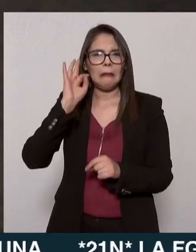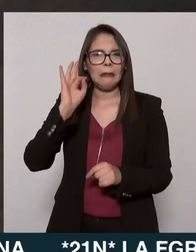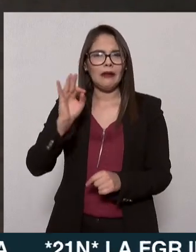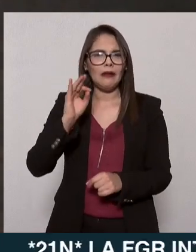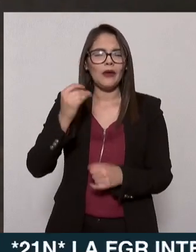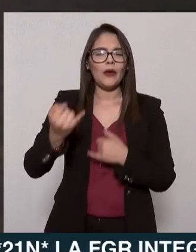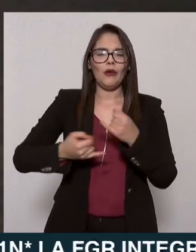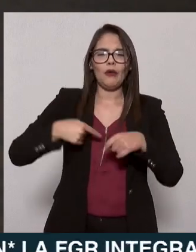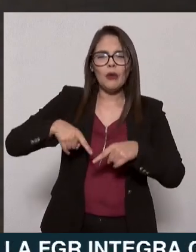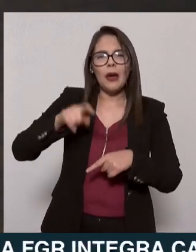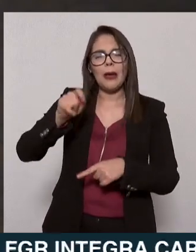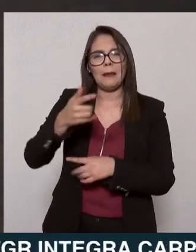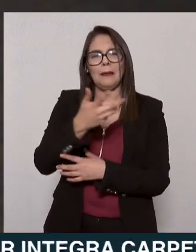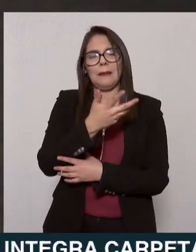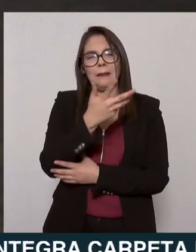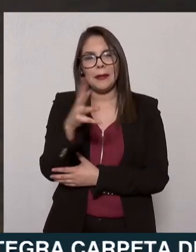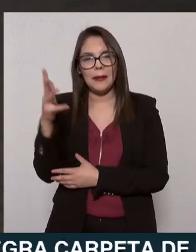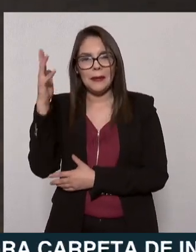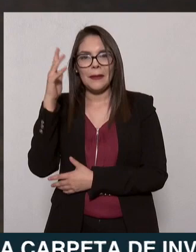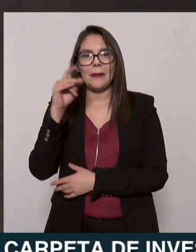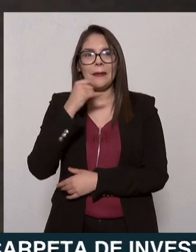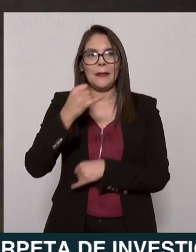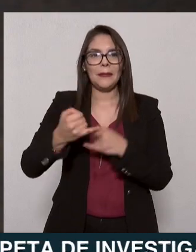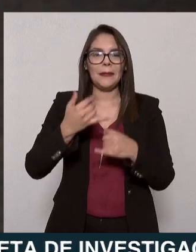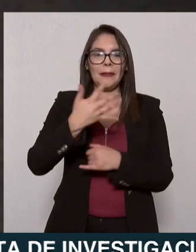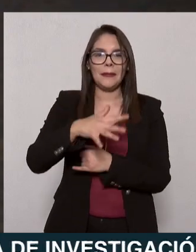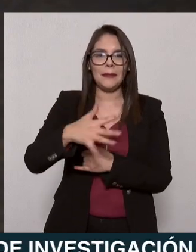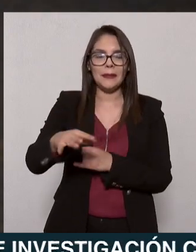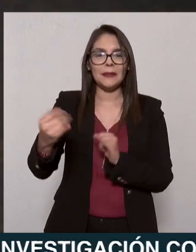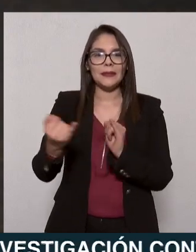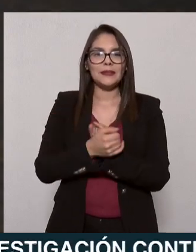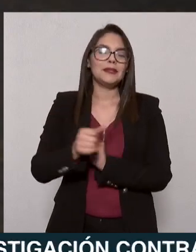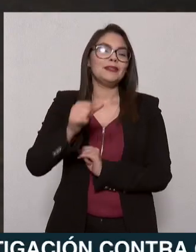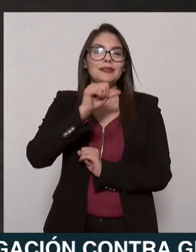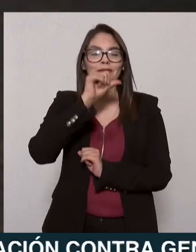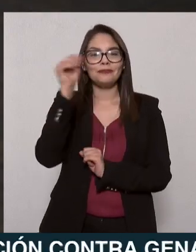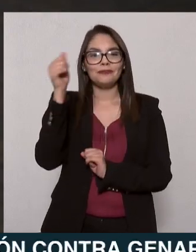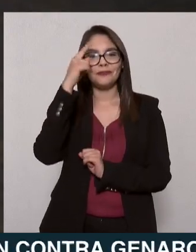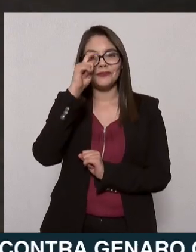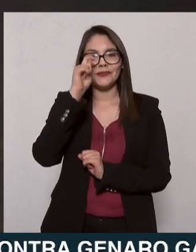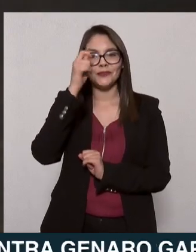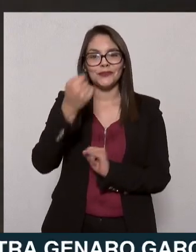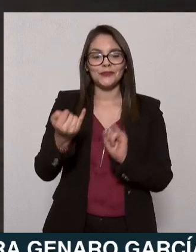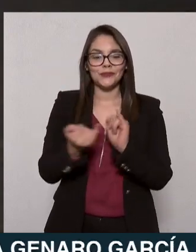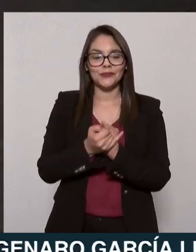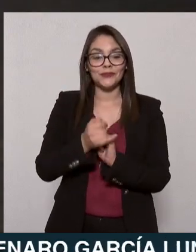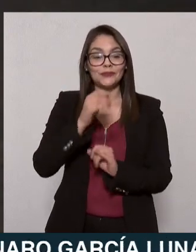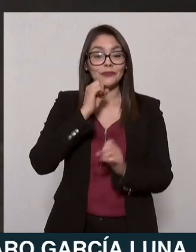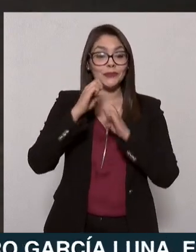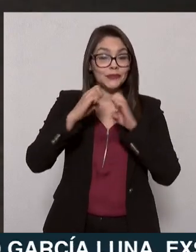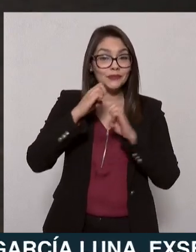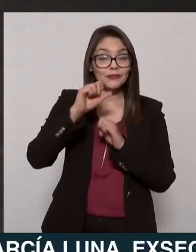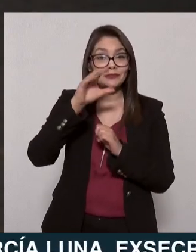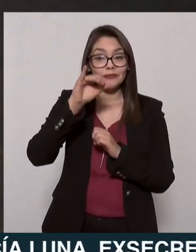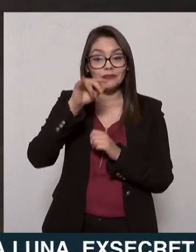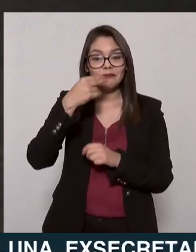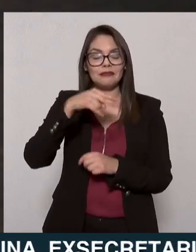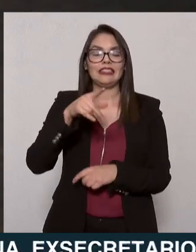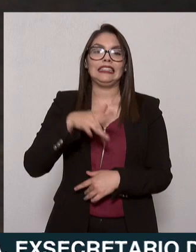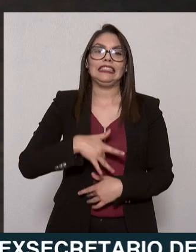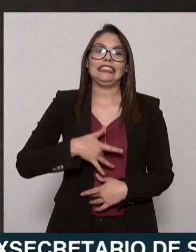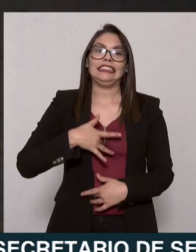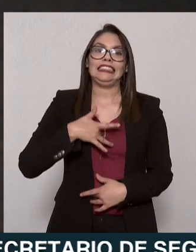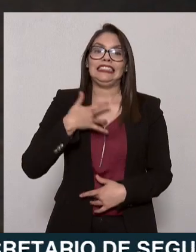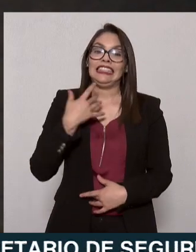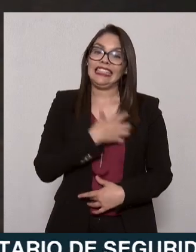fútbol playero, junto a su hermano y su inseparable Roberto de Asís Moreira. Entrevistamos a Cicinho, les cuento que bueno, está muy contento de